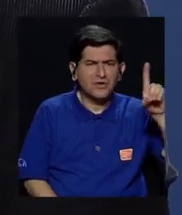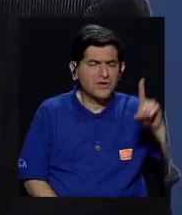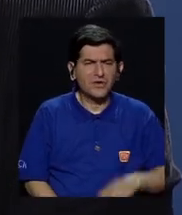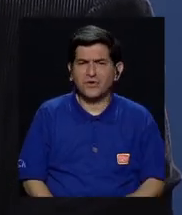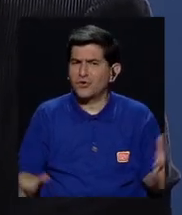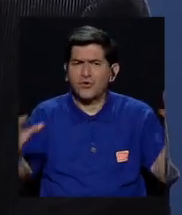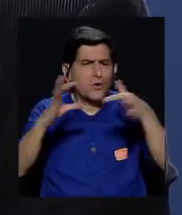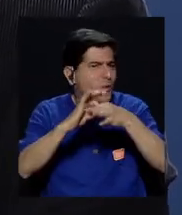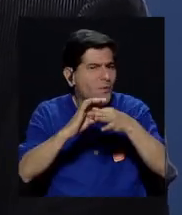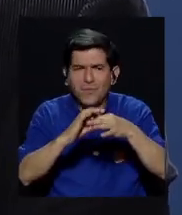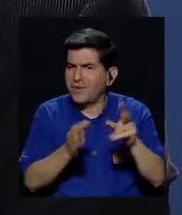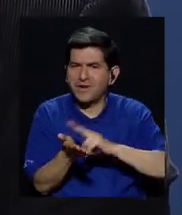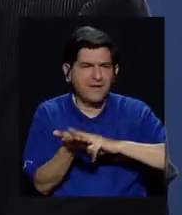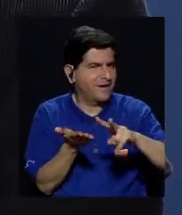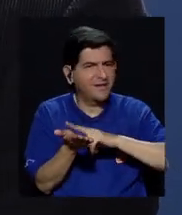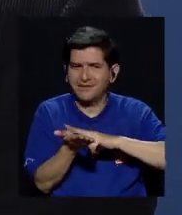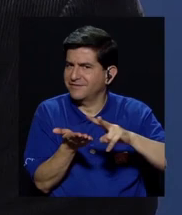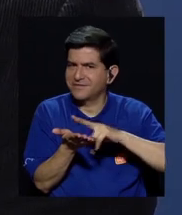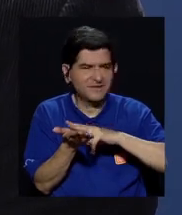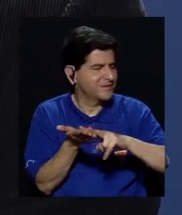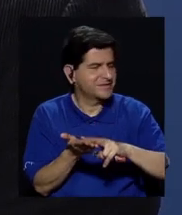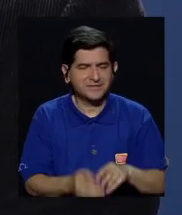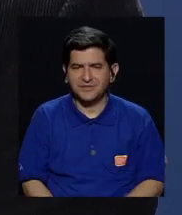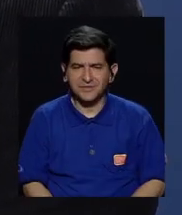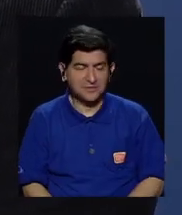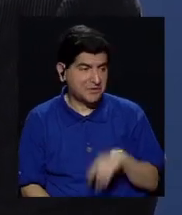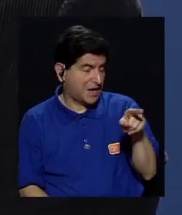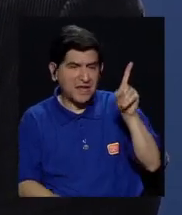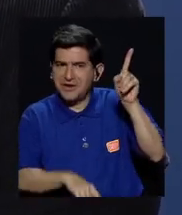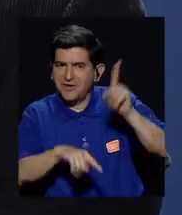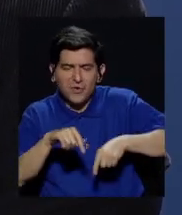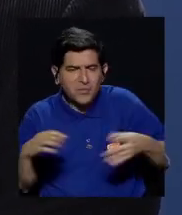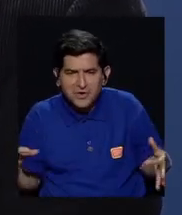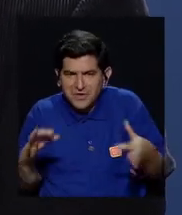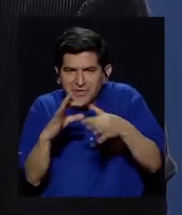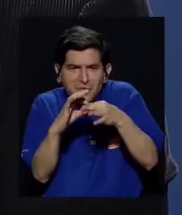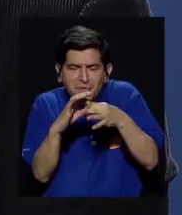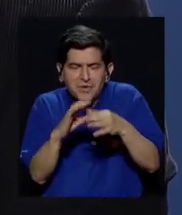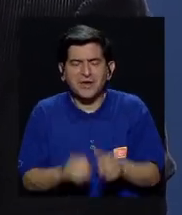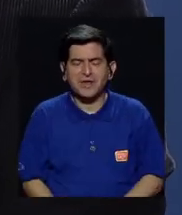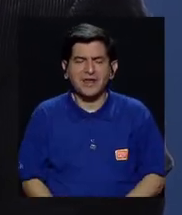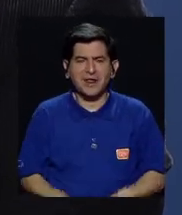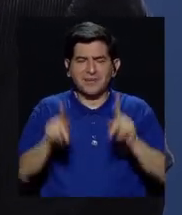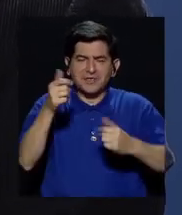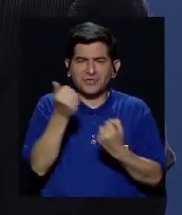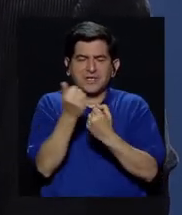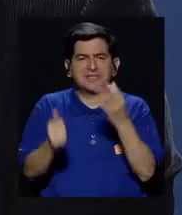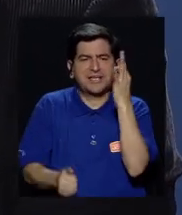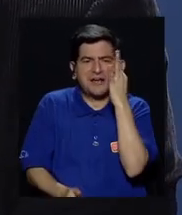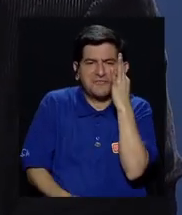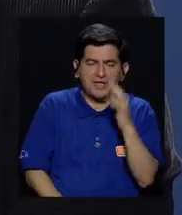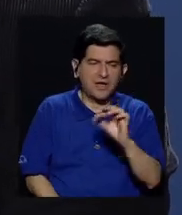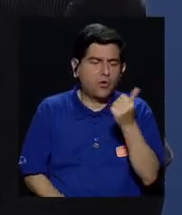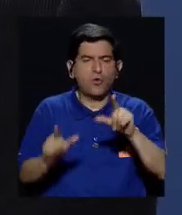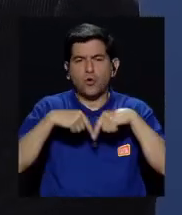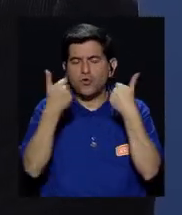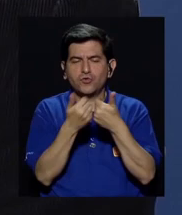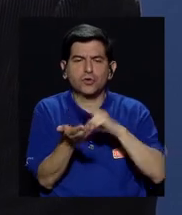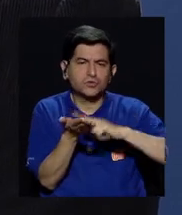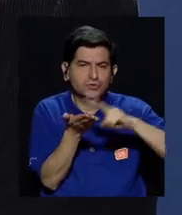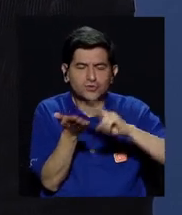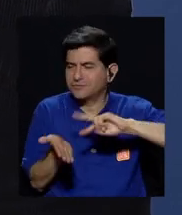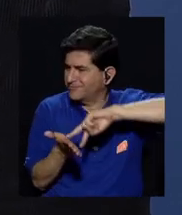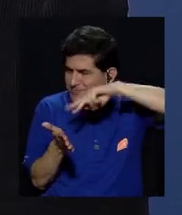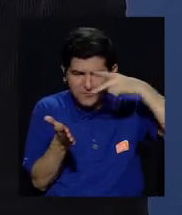aglutinando liberación nacional antonio no ha logrado aglutinar acercar al figure ismo aceptar a otras fuentes de nivelación y no